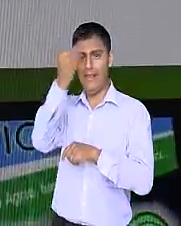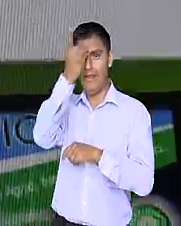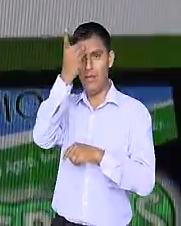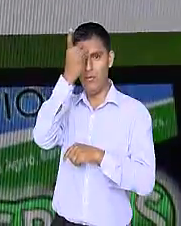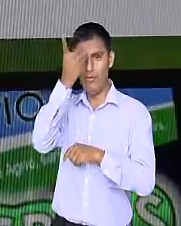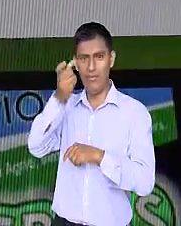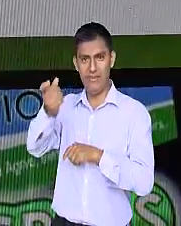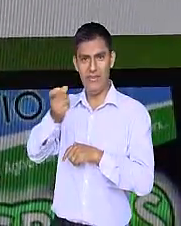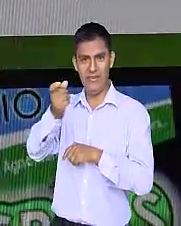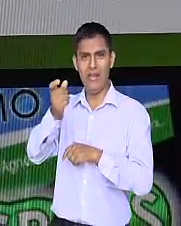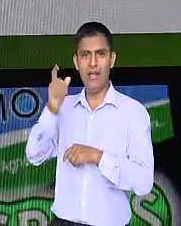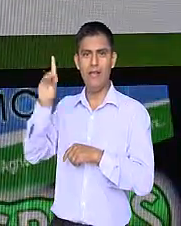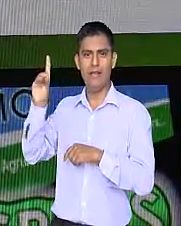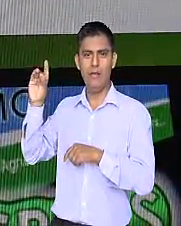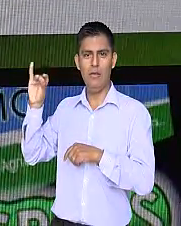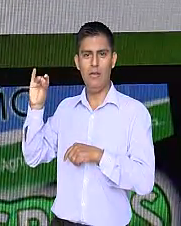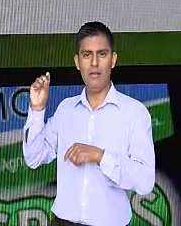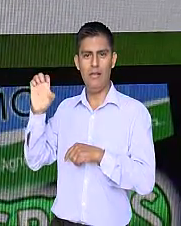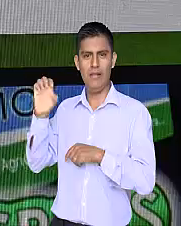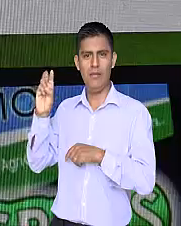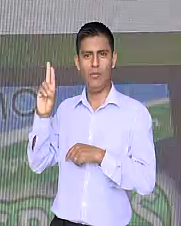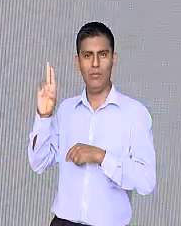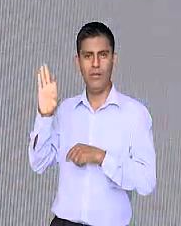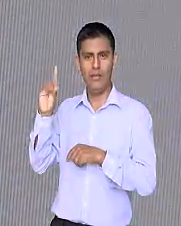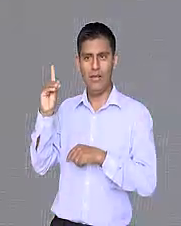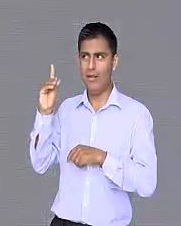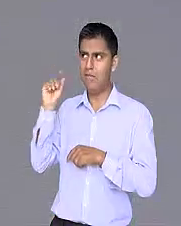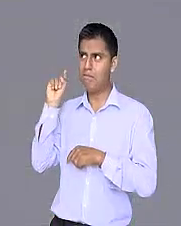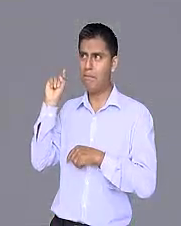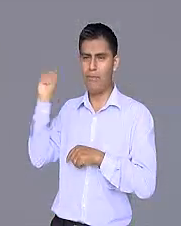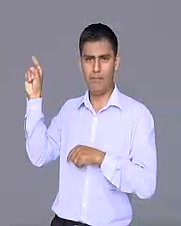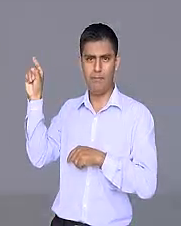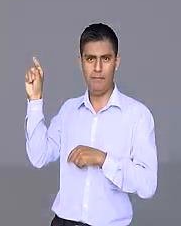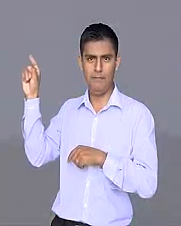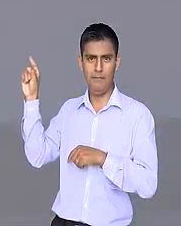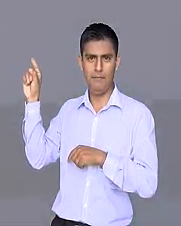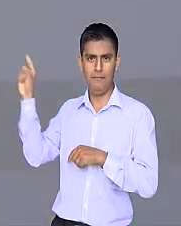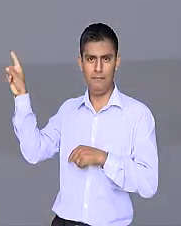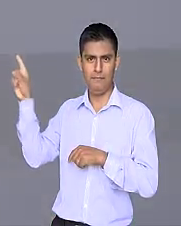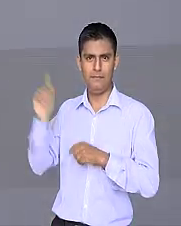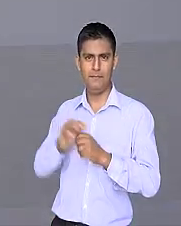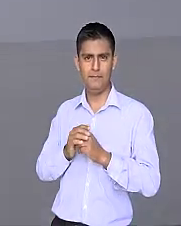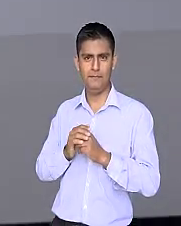dice deudas. Entonces, en este link le damos un clic